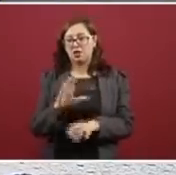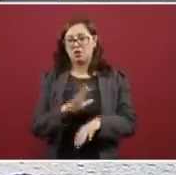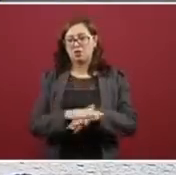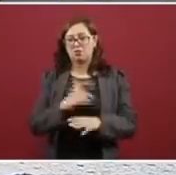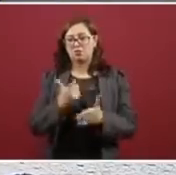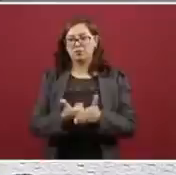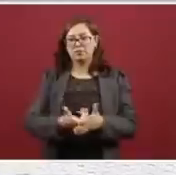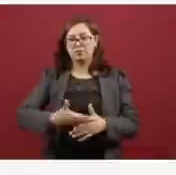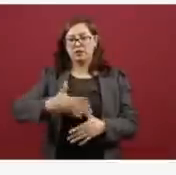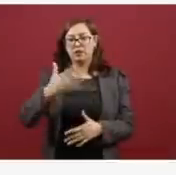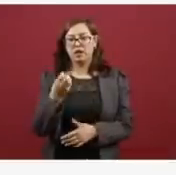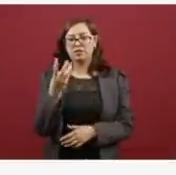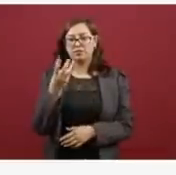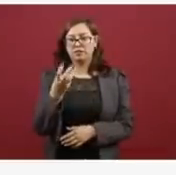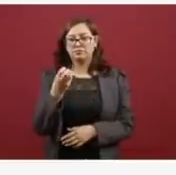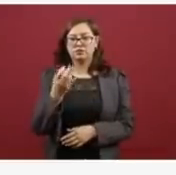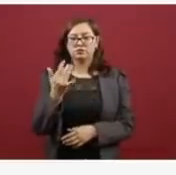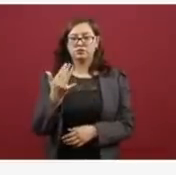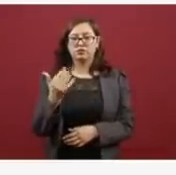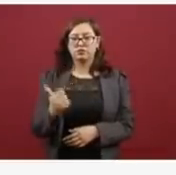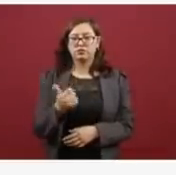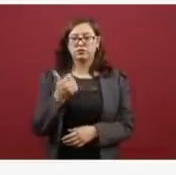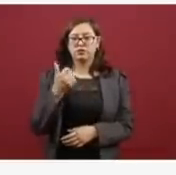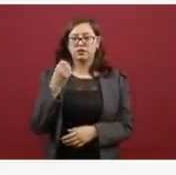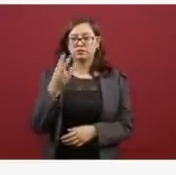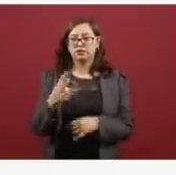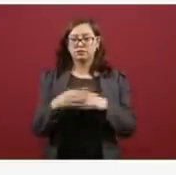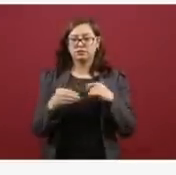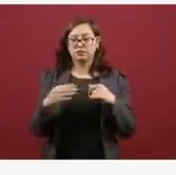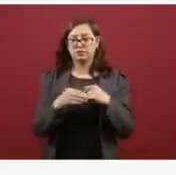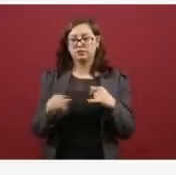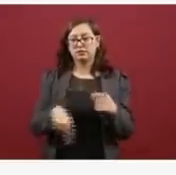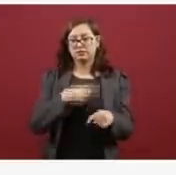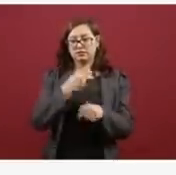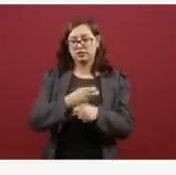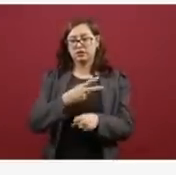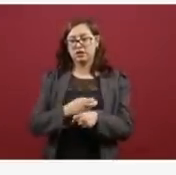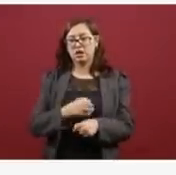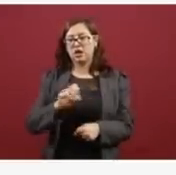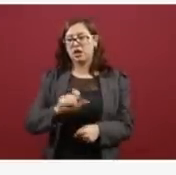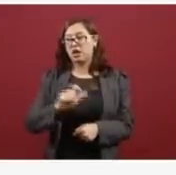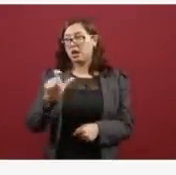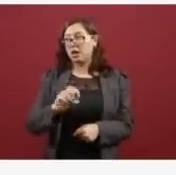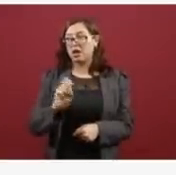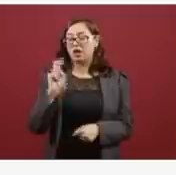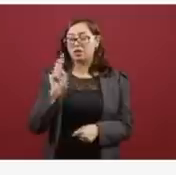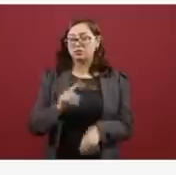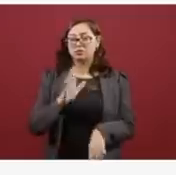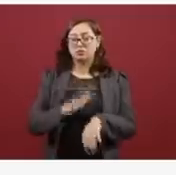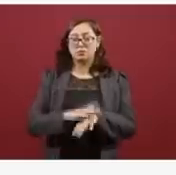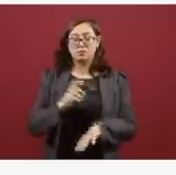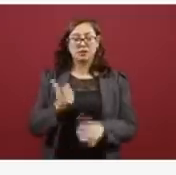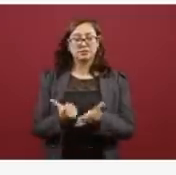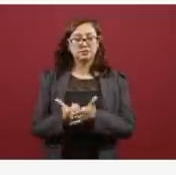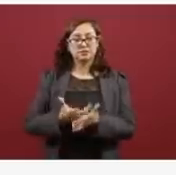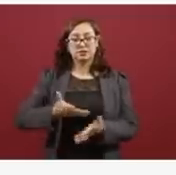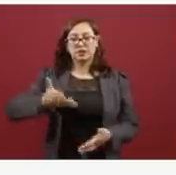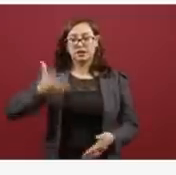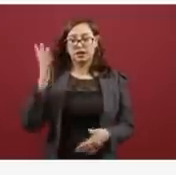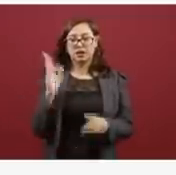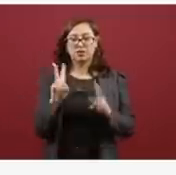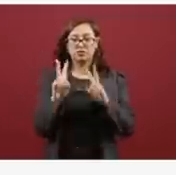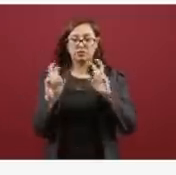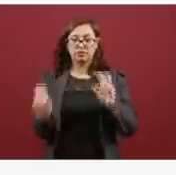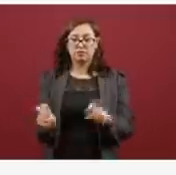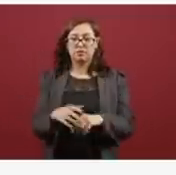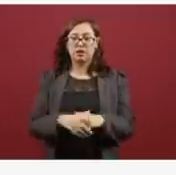con un diferencial de 3 pesos 53 centavos exxon tercer lugar de mayor diferencia lo de más caro el